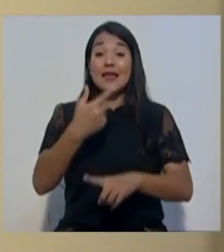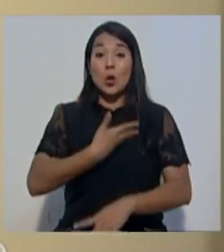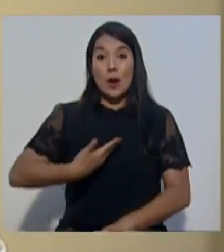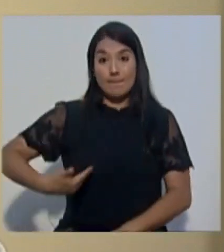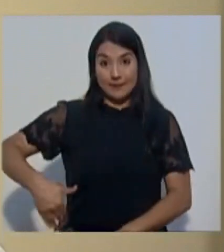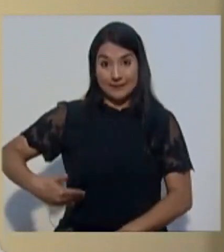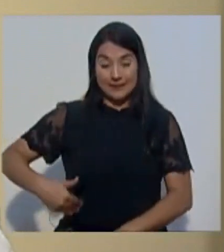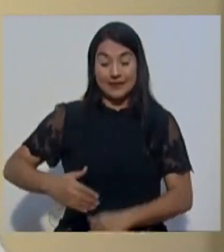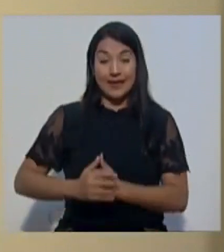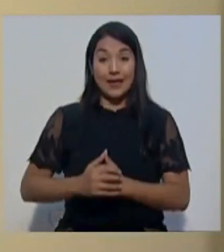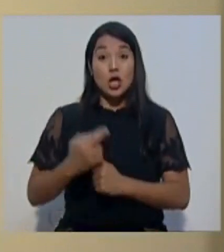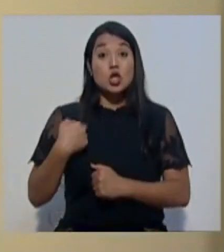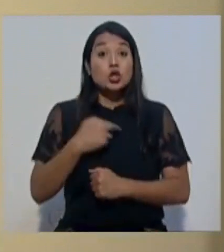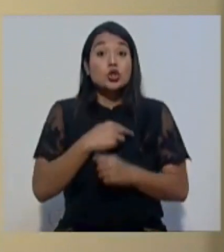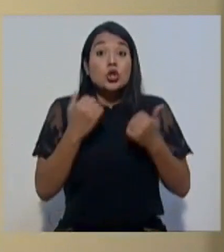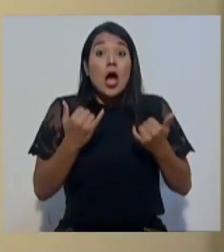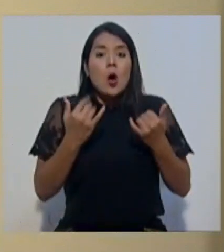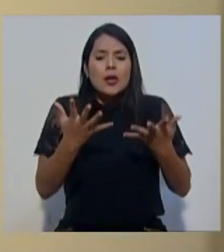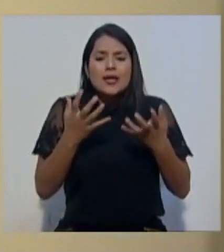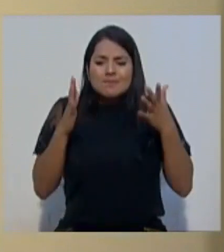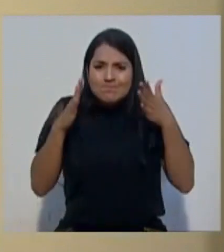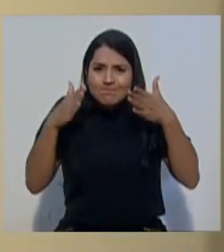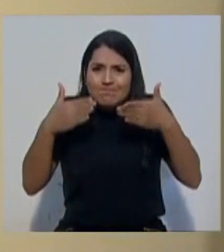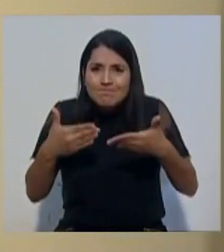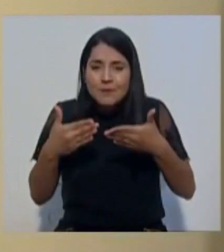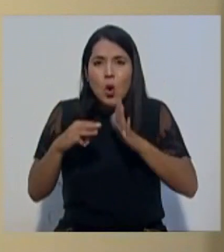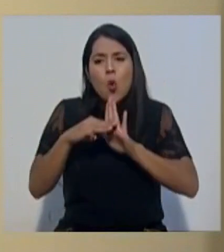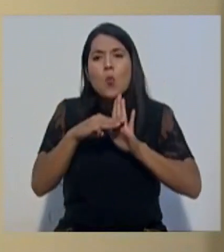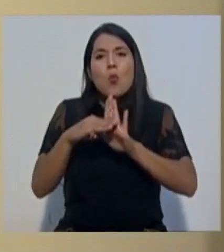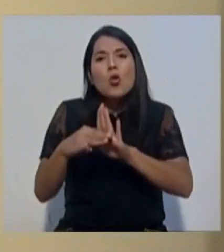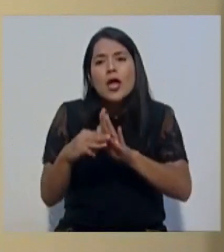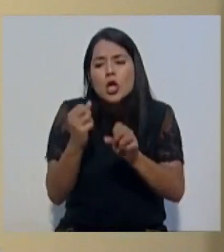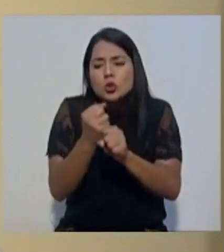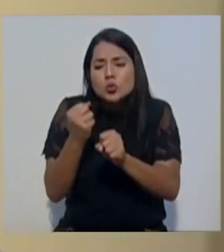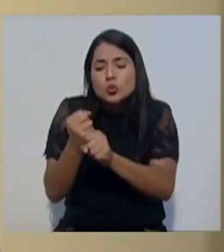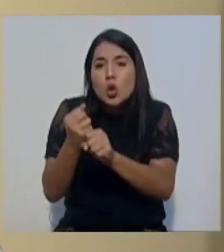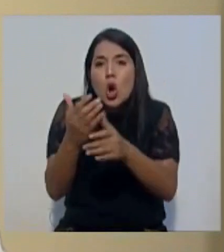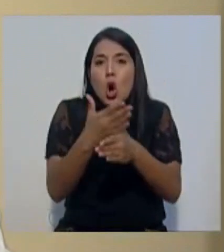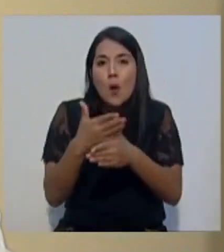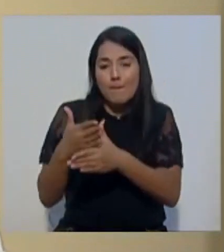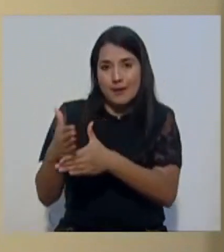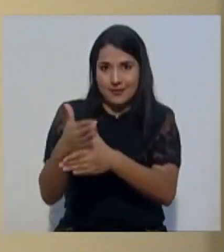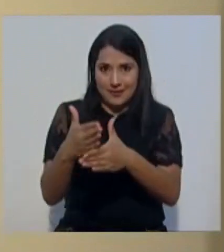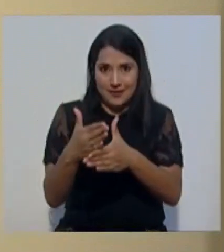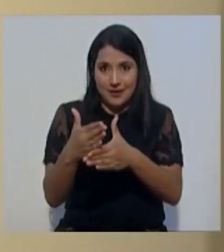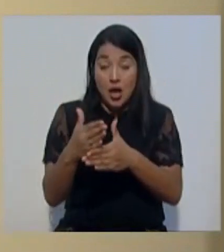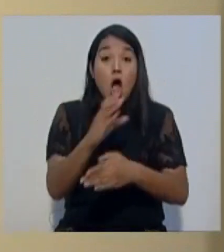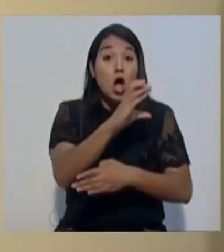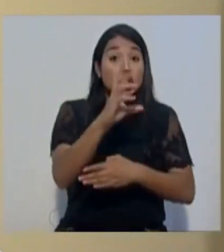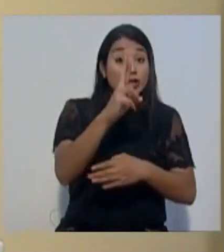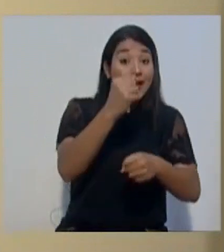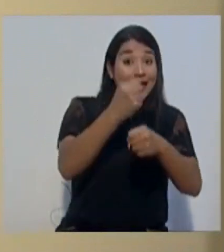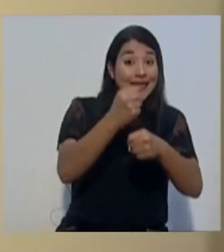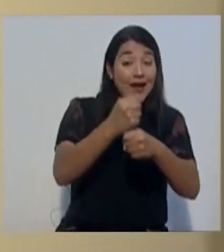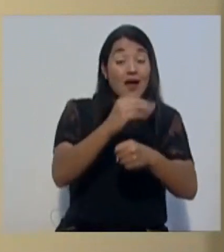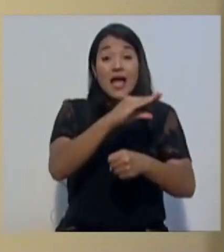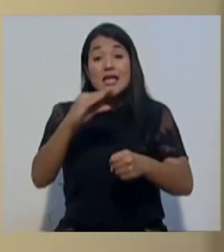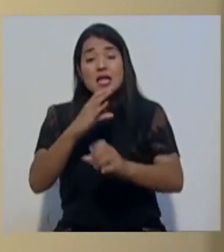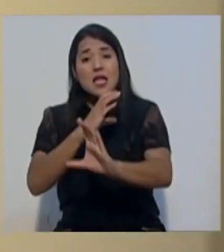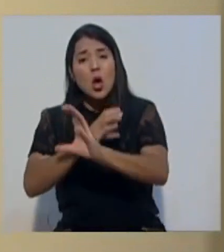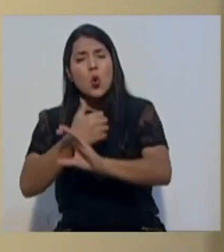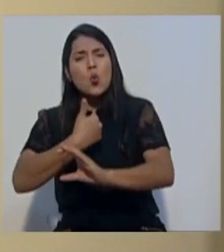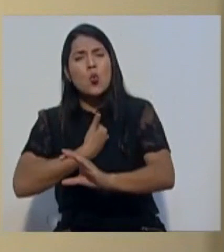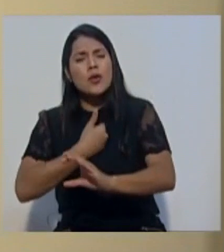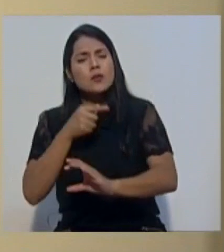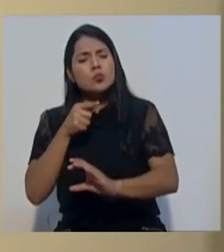que estamos enfocándonos hacia un modelo de gestión compartida. Costa Rica trabaja y se cuida. Es